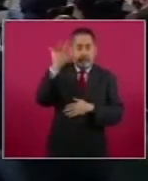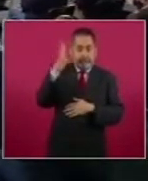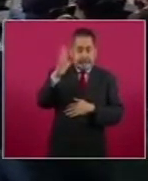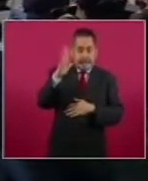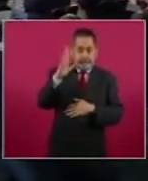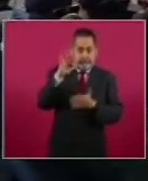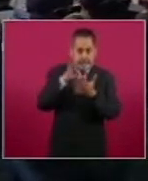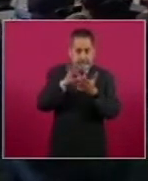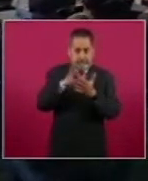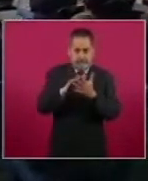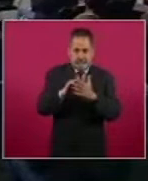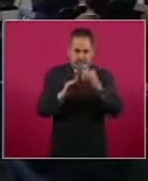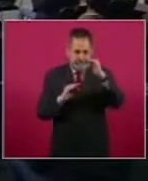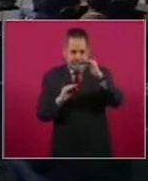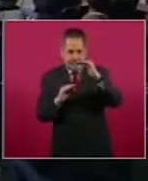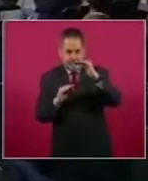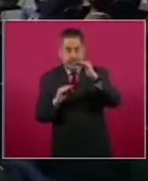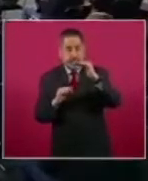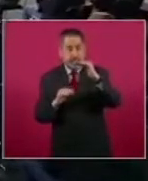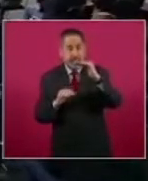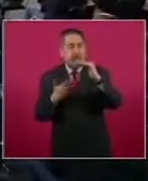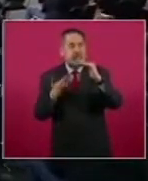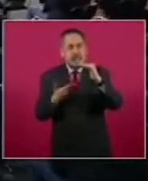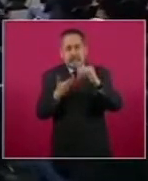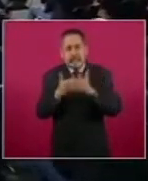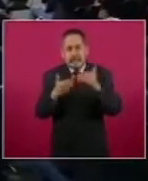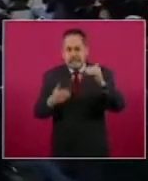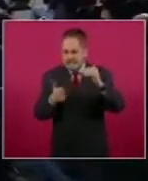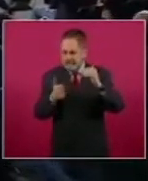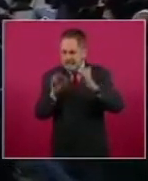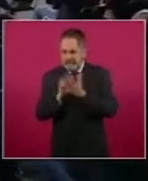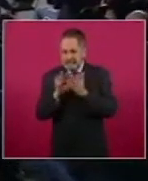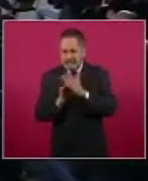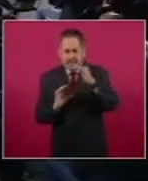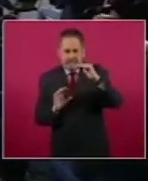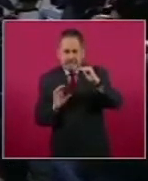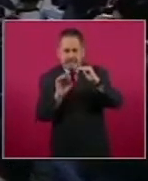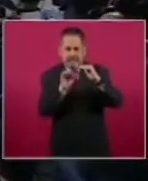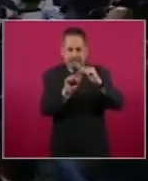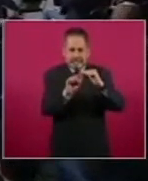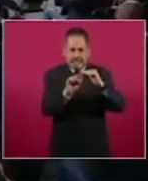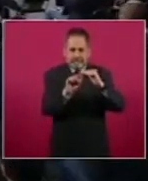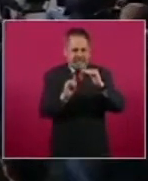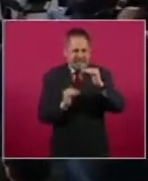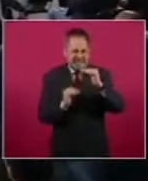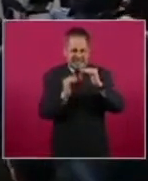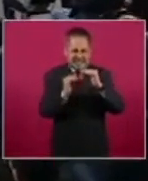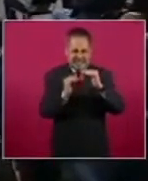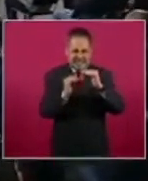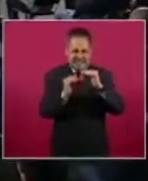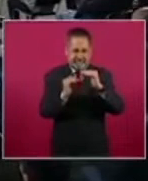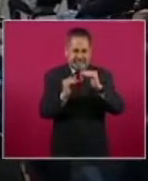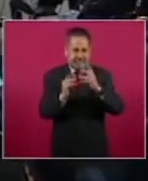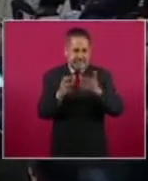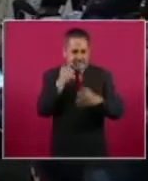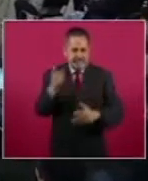homólogo de México? O sea, por favor, que no